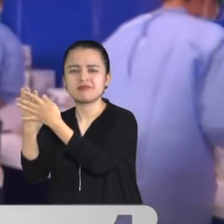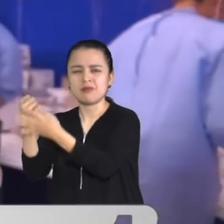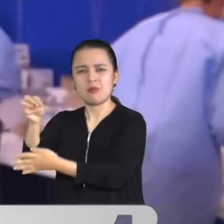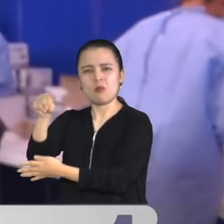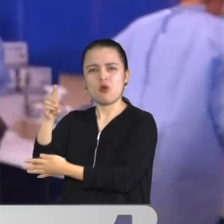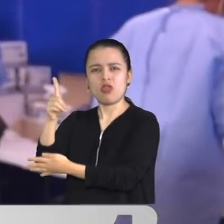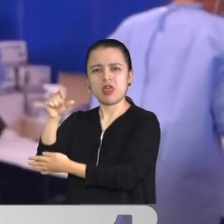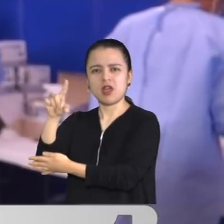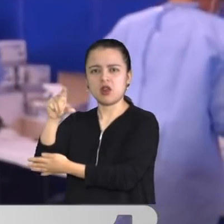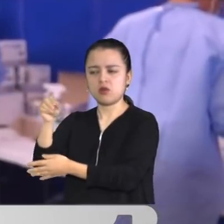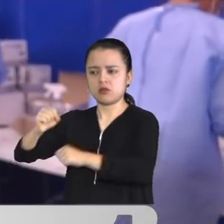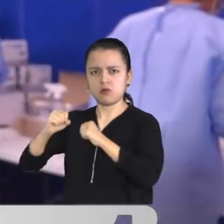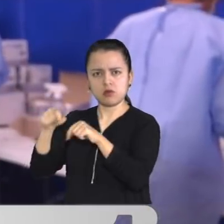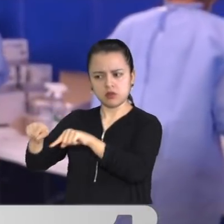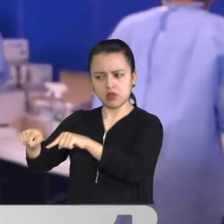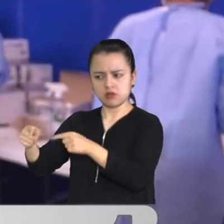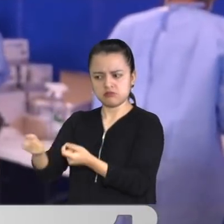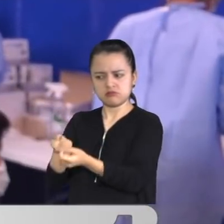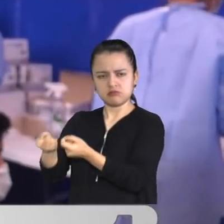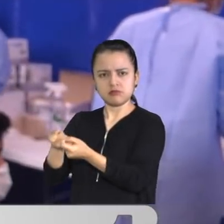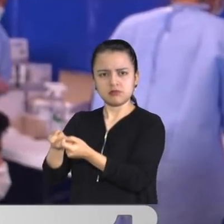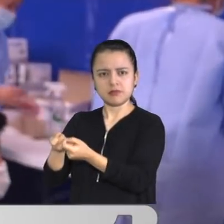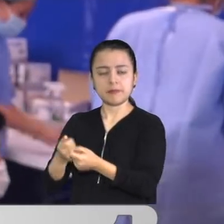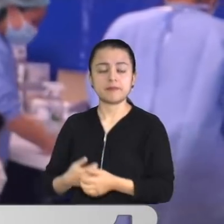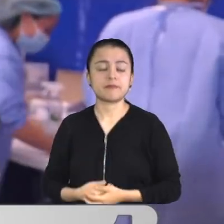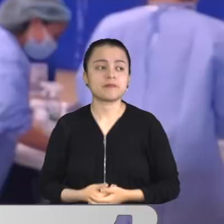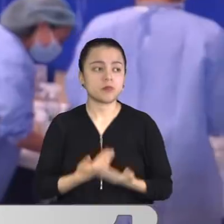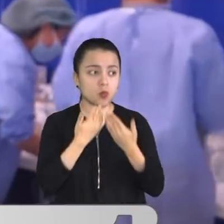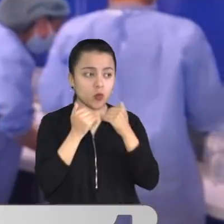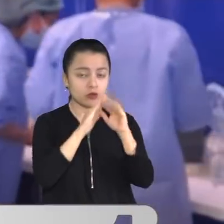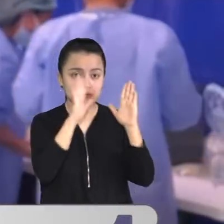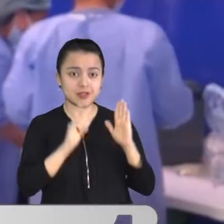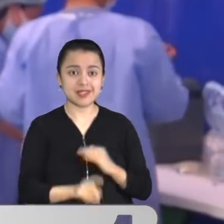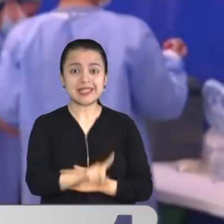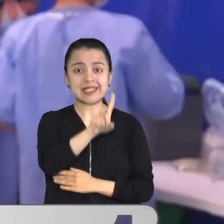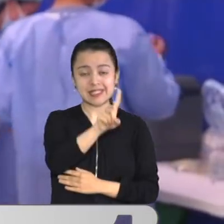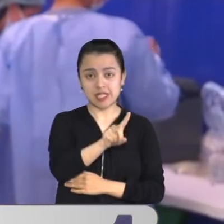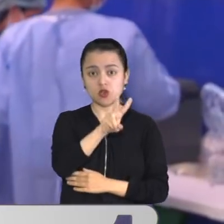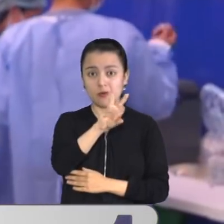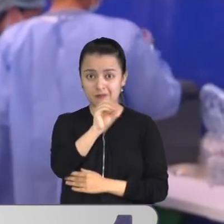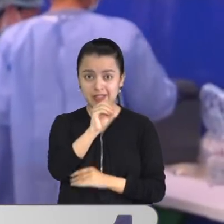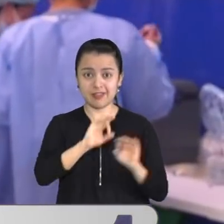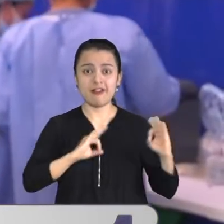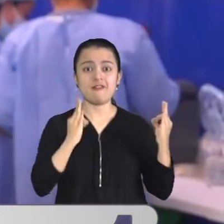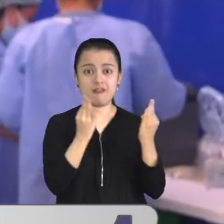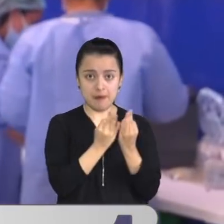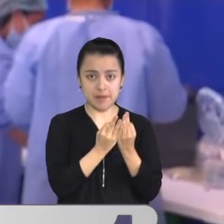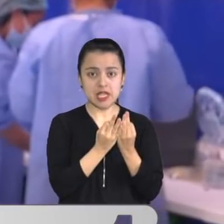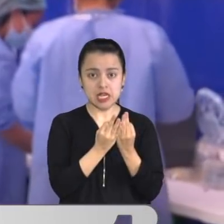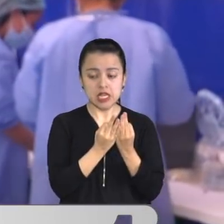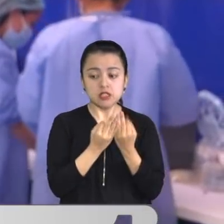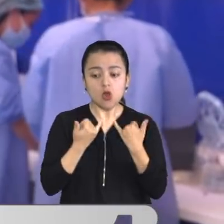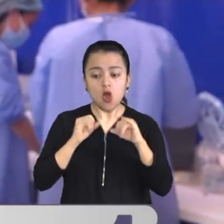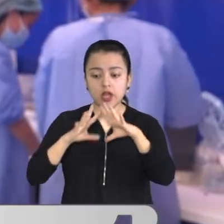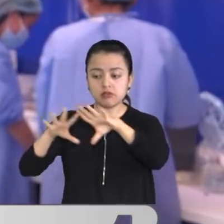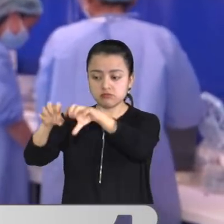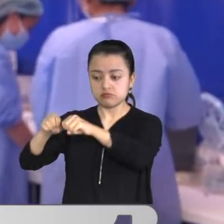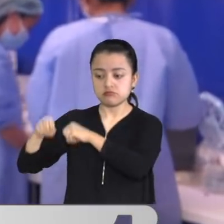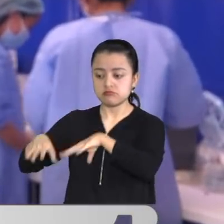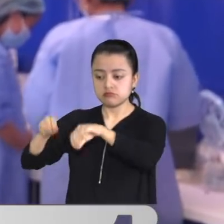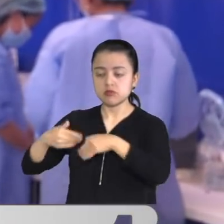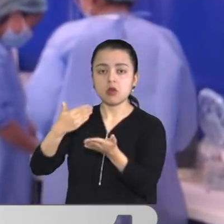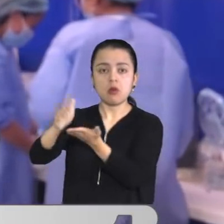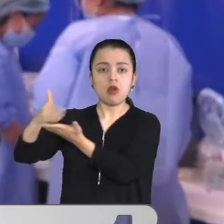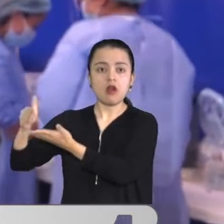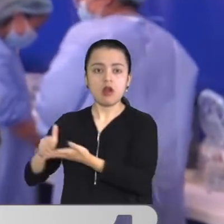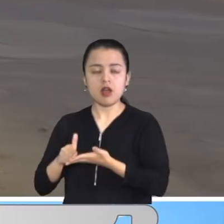Luisa, muy buenos días. De los 120 familias que ocupaban este lugar, 40 fueron enviadas temporalmente a hoteles de la capital del país. 15 niños que